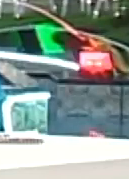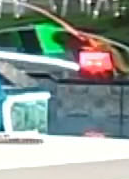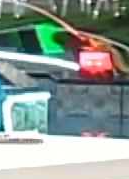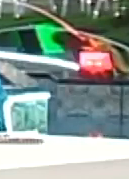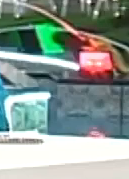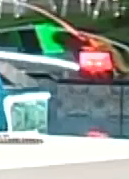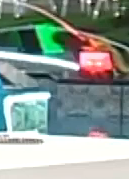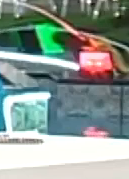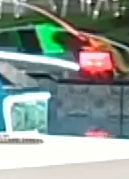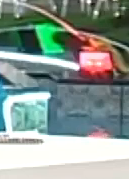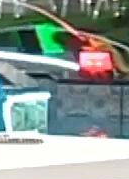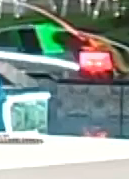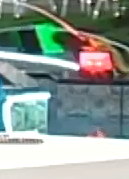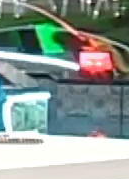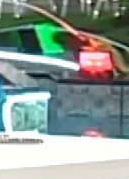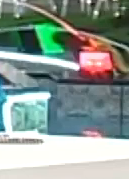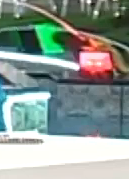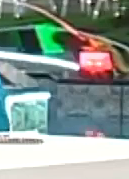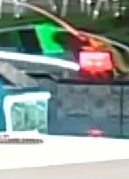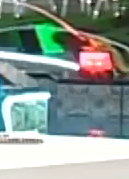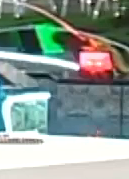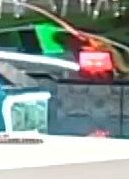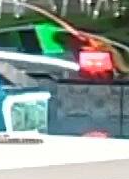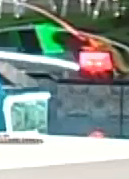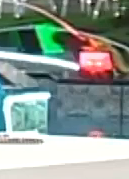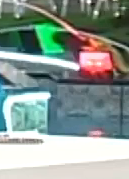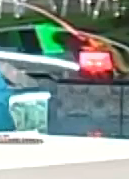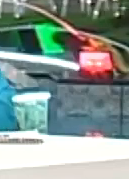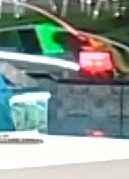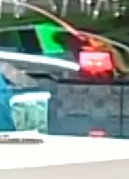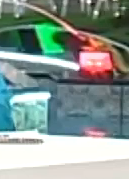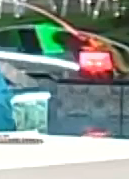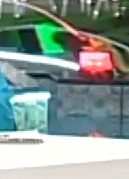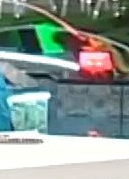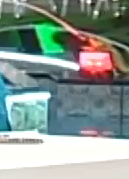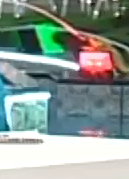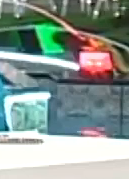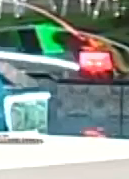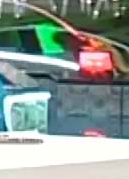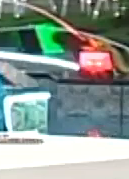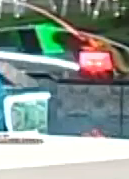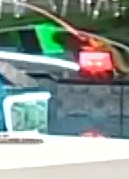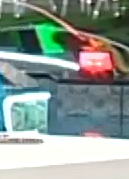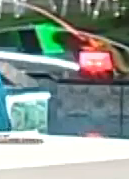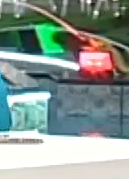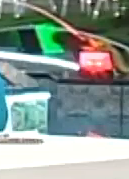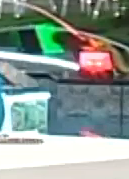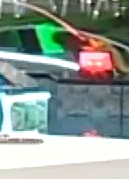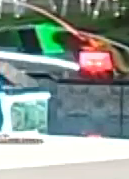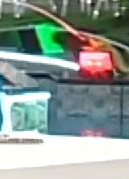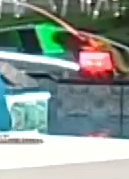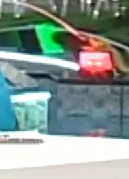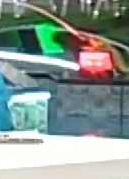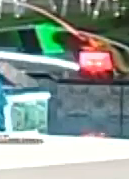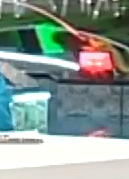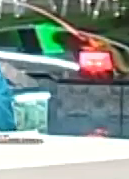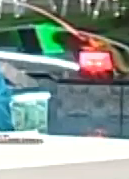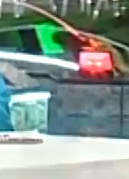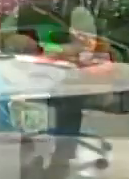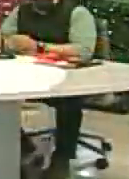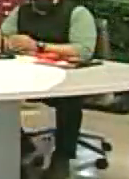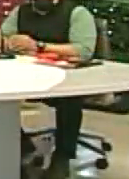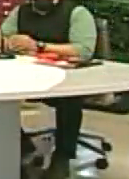creatividad, con mucho trabajo, todos los frentes de batalla, avanzando en todos los frentes de